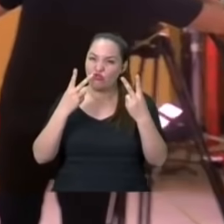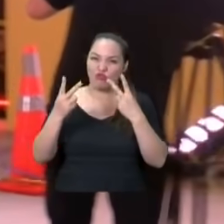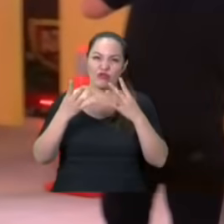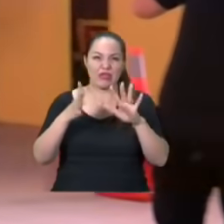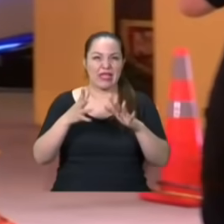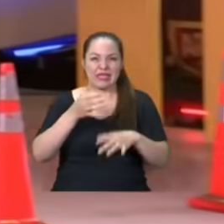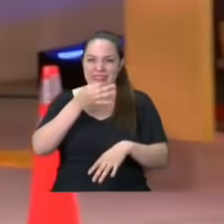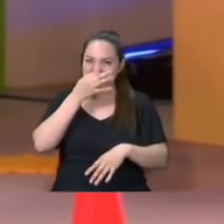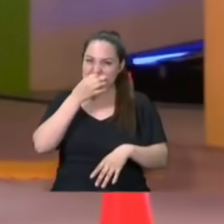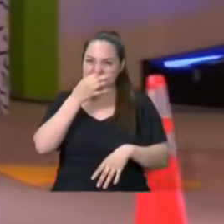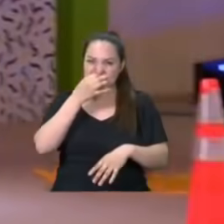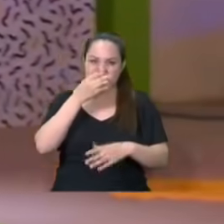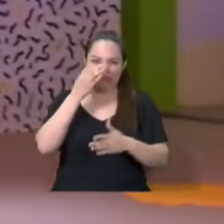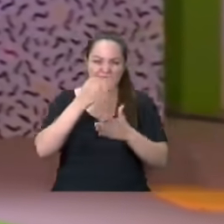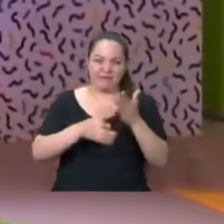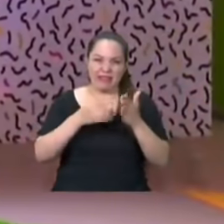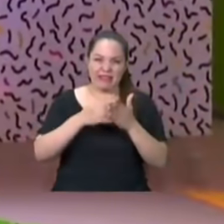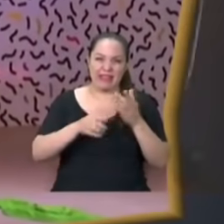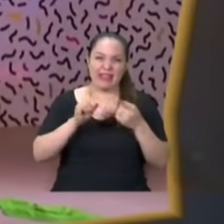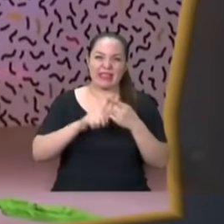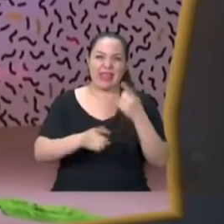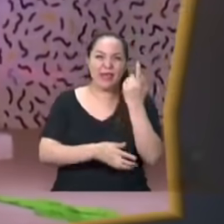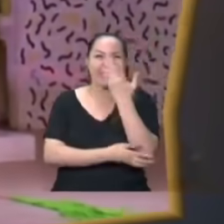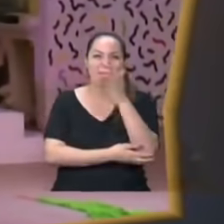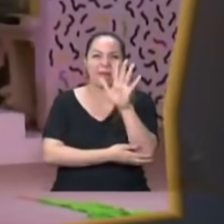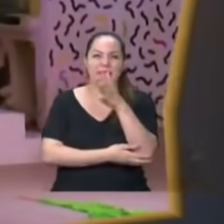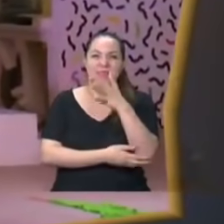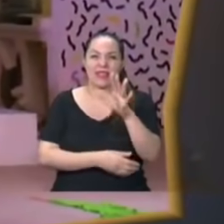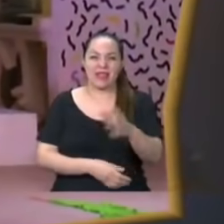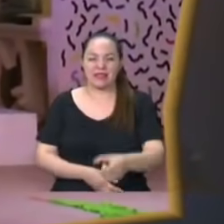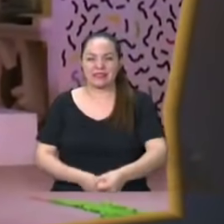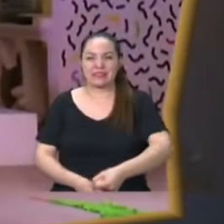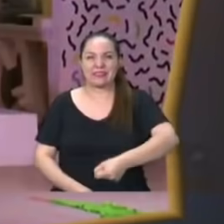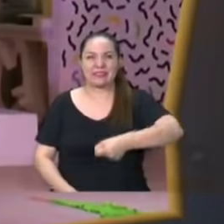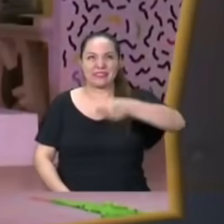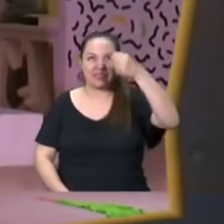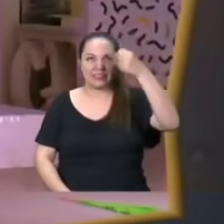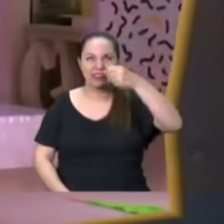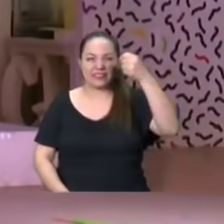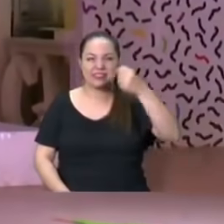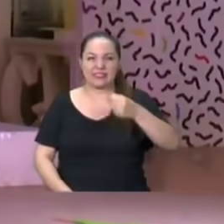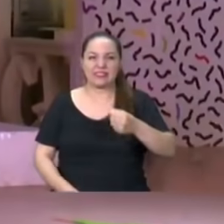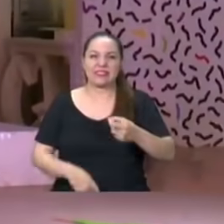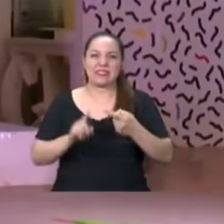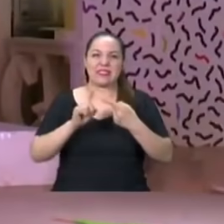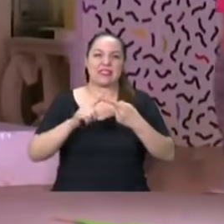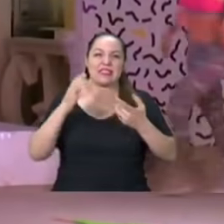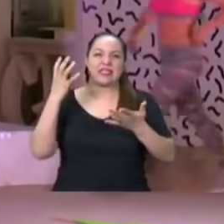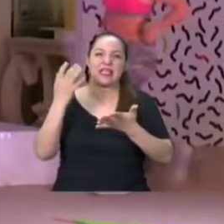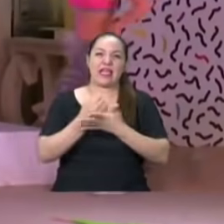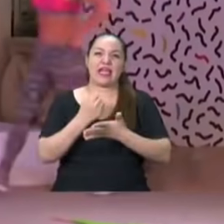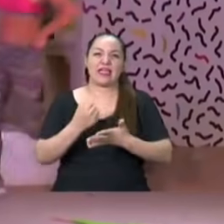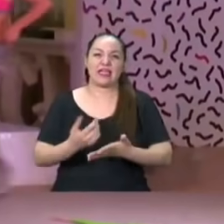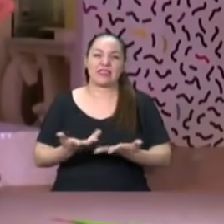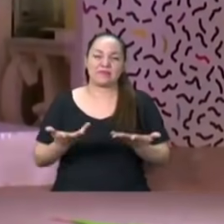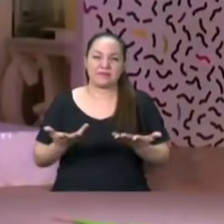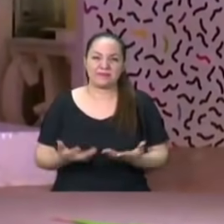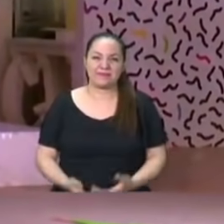es la bandera. Y ha terminado la prueba Natalie.